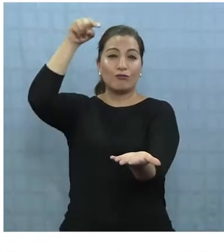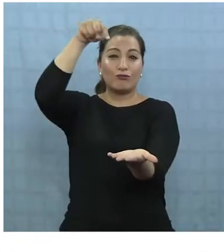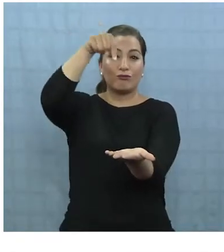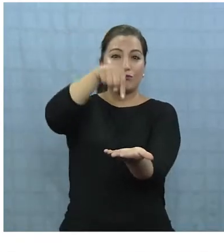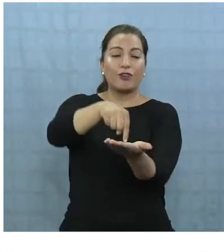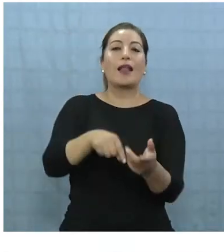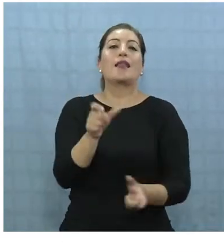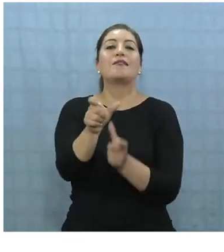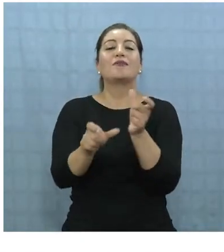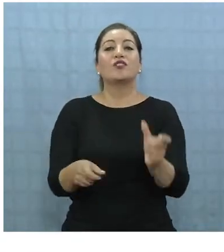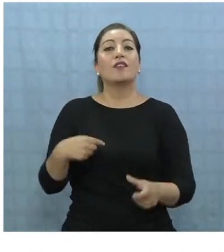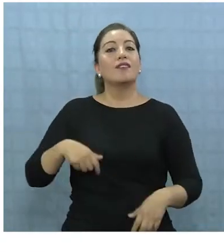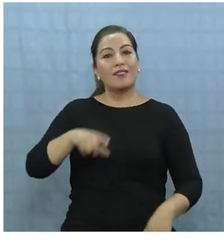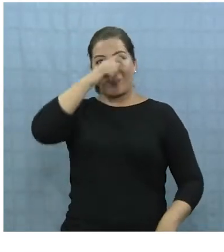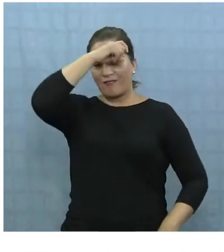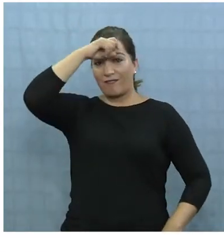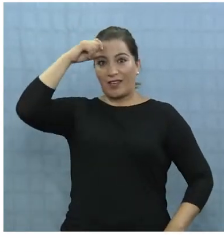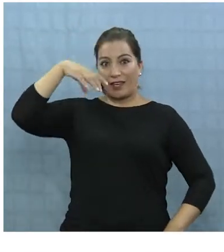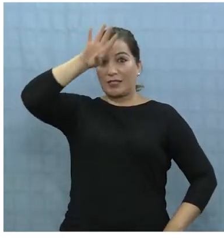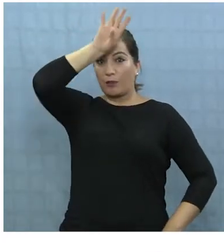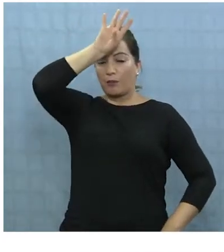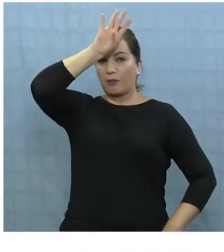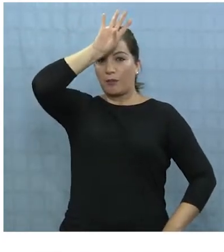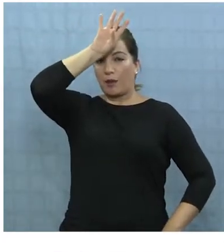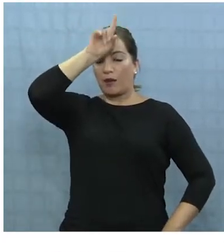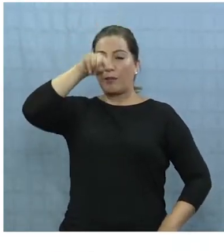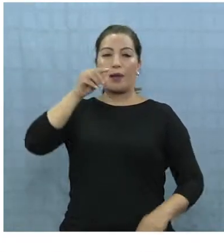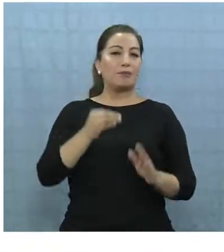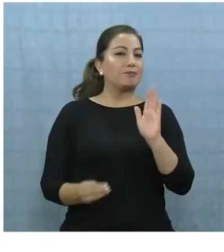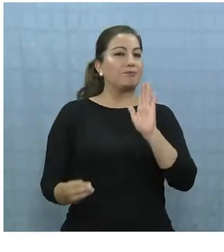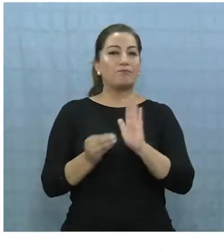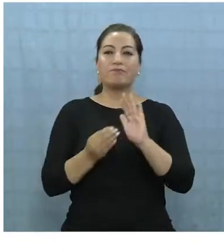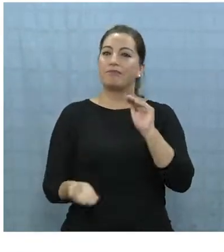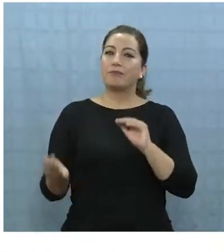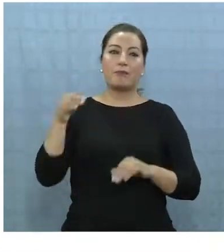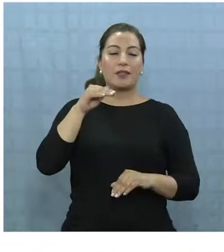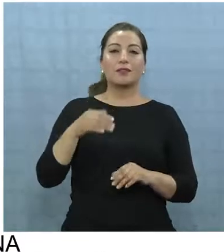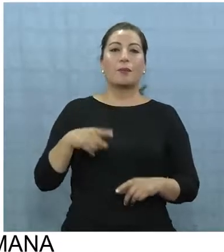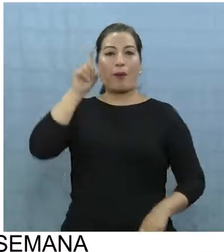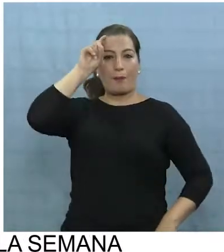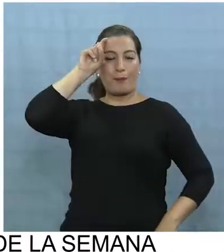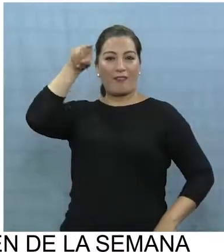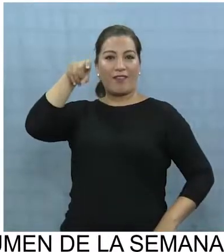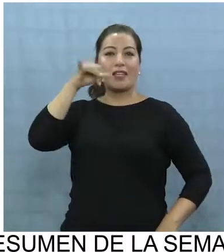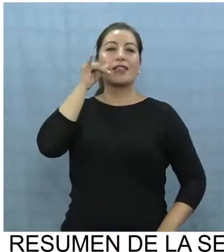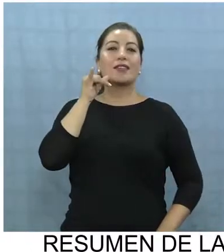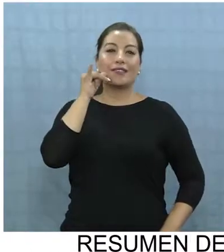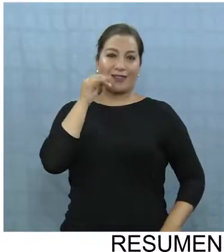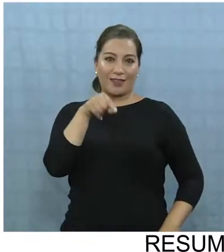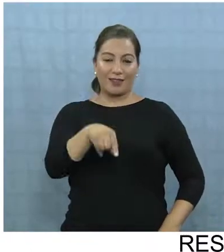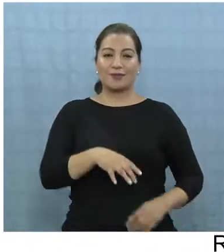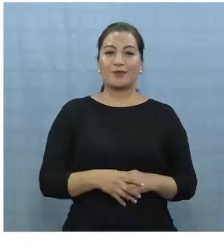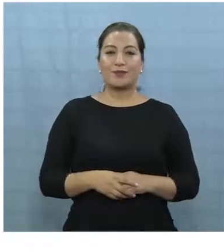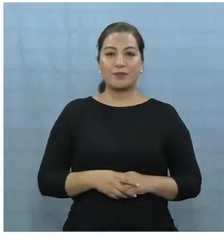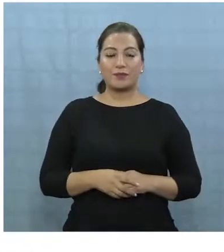predilecto de los viajeros. En este verano, la visita del Santo Padre le sumó una nueva razón para preferir